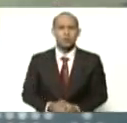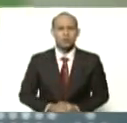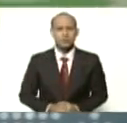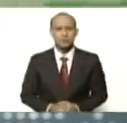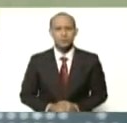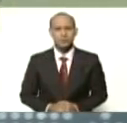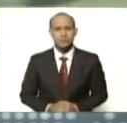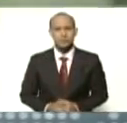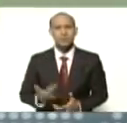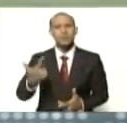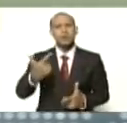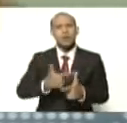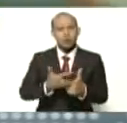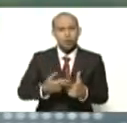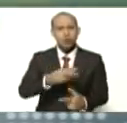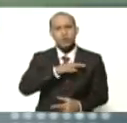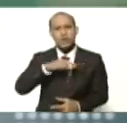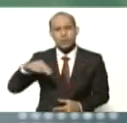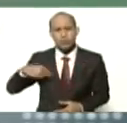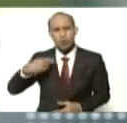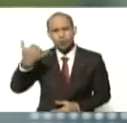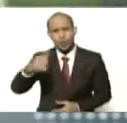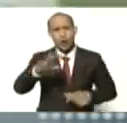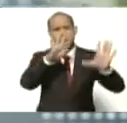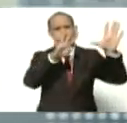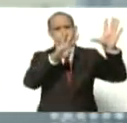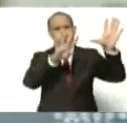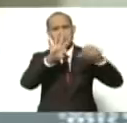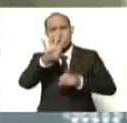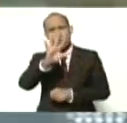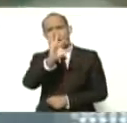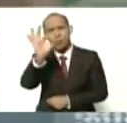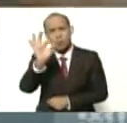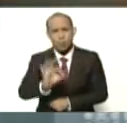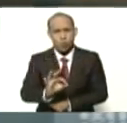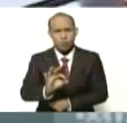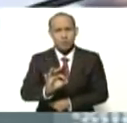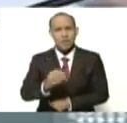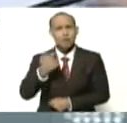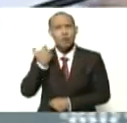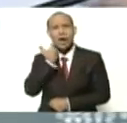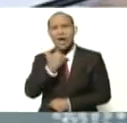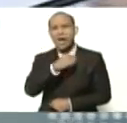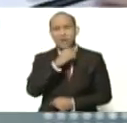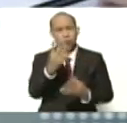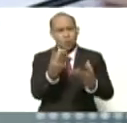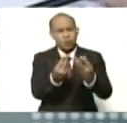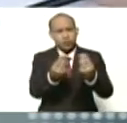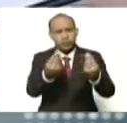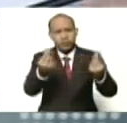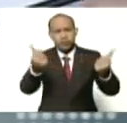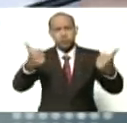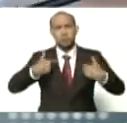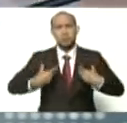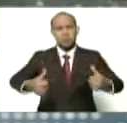por eso tenemos un 94% de enfermos recuperado oído